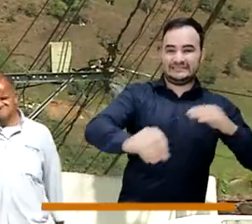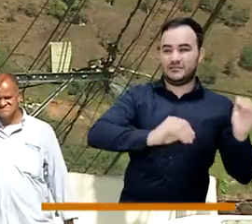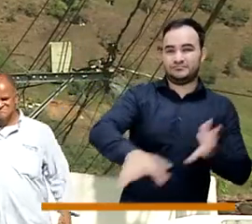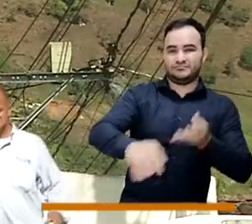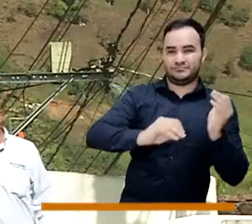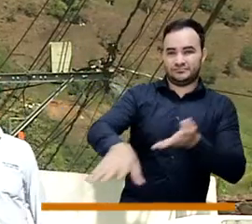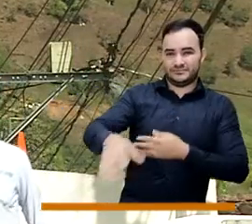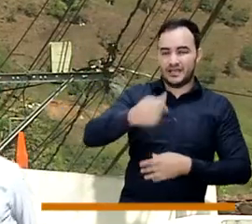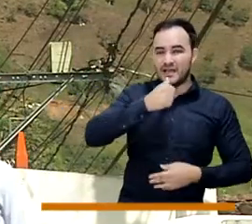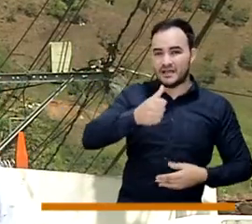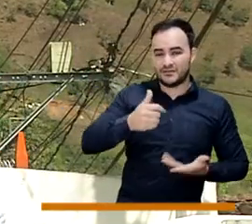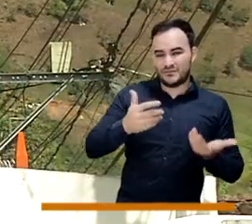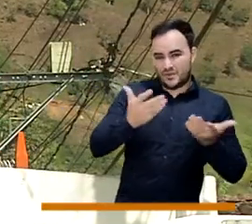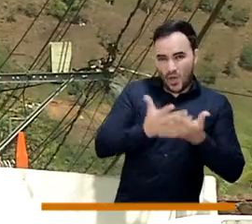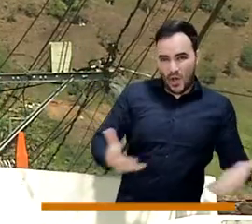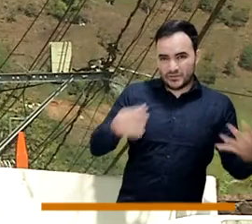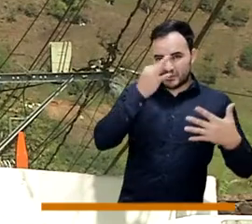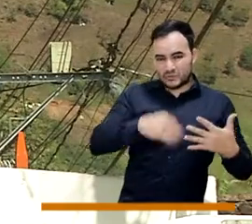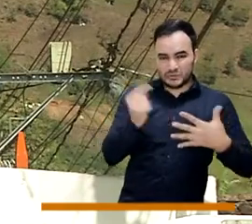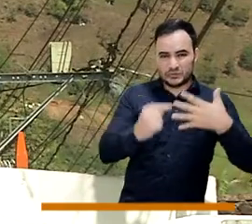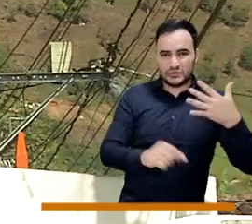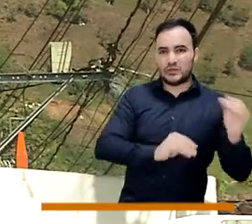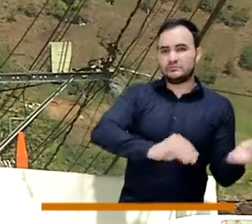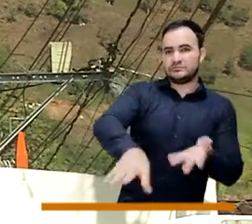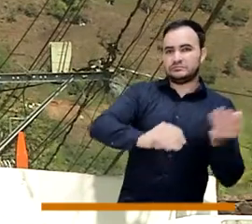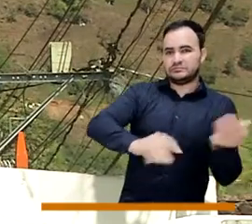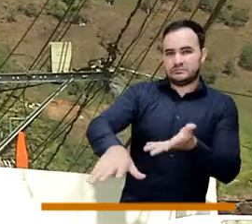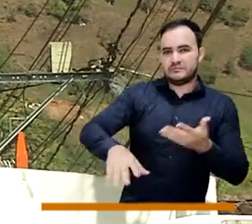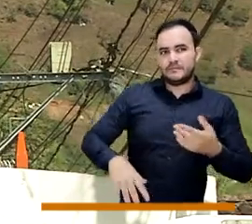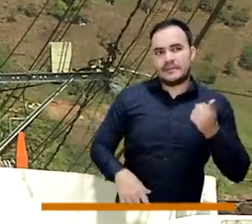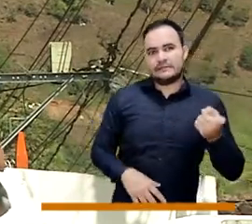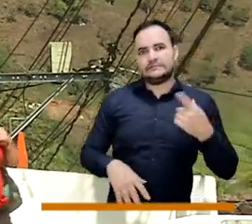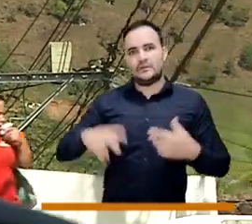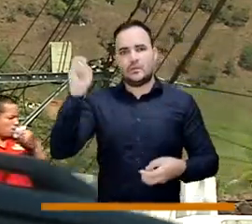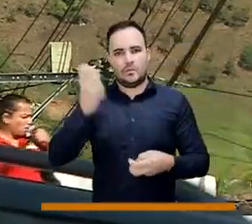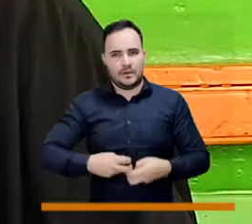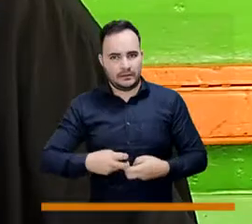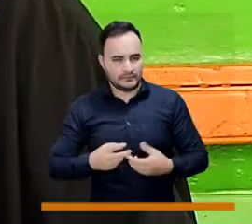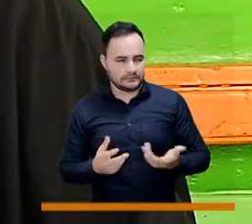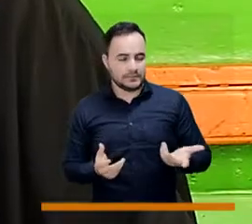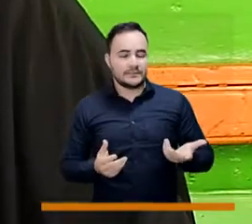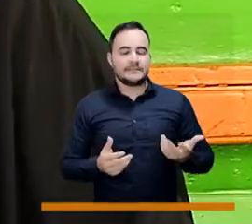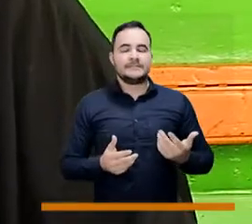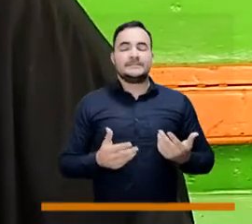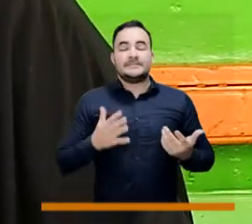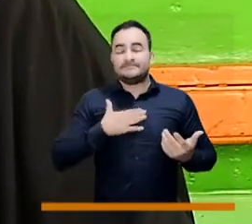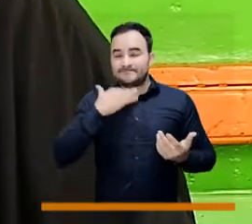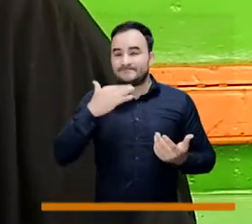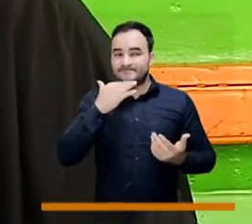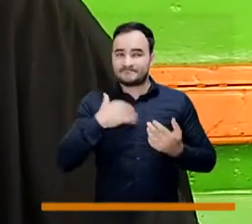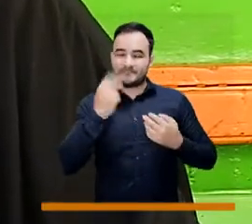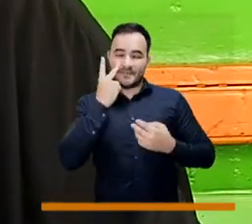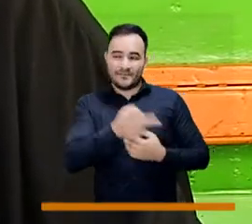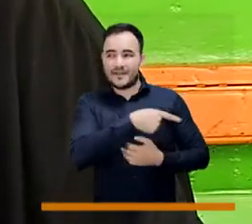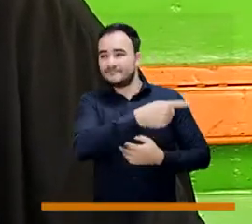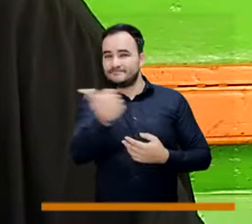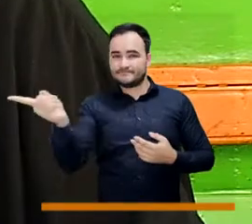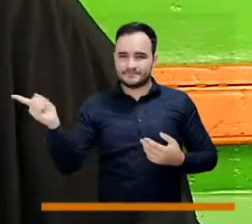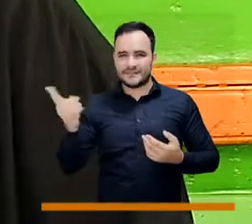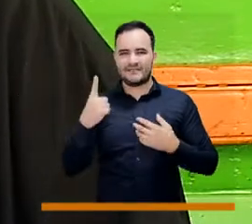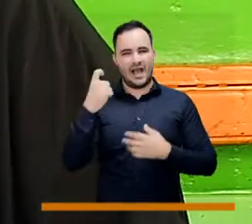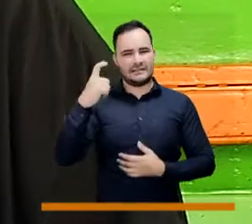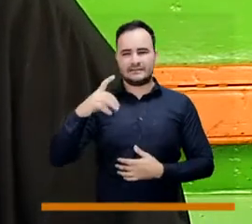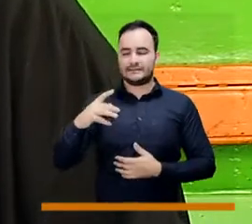Santa Elena la respuesta a la dificultad que tenemos en este momento a ese nivel. Y